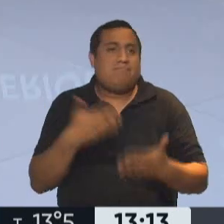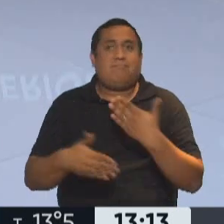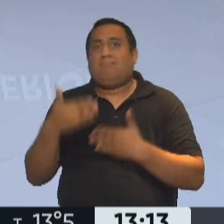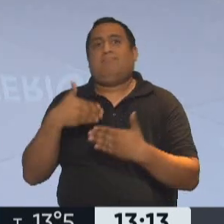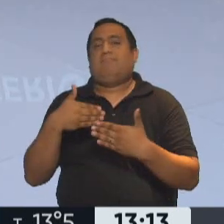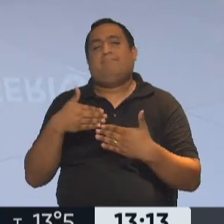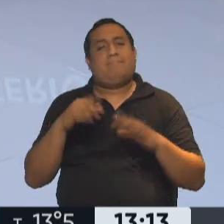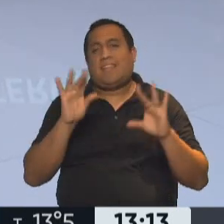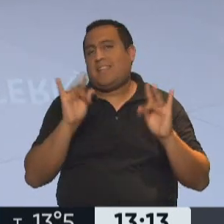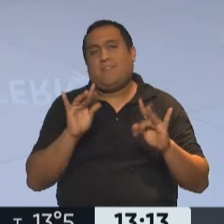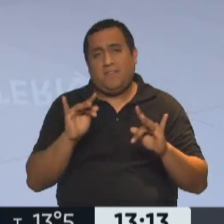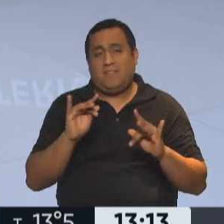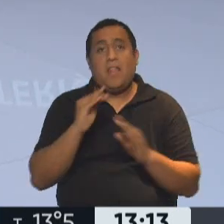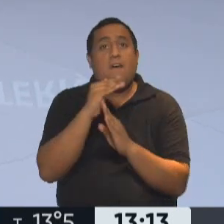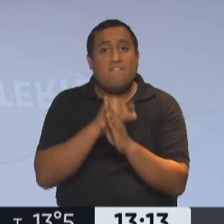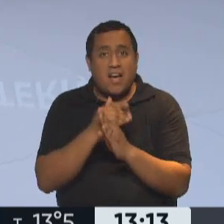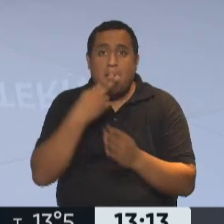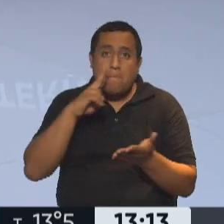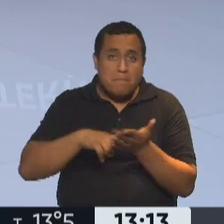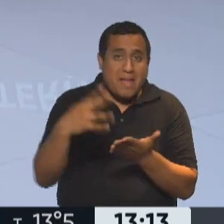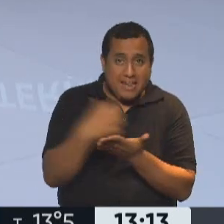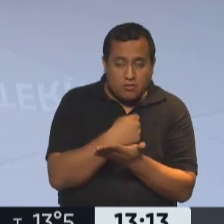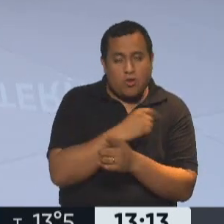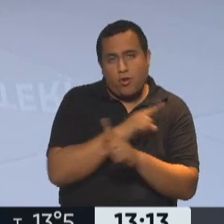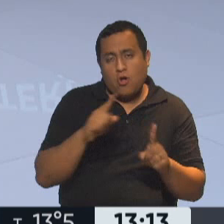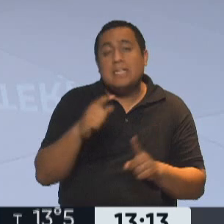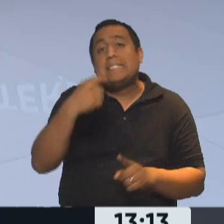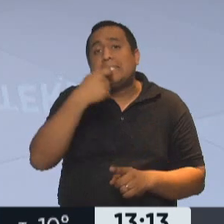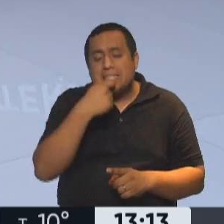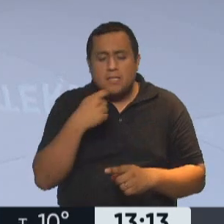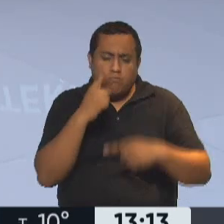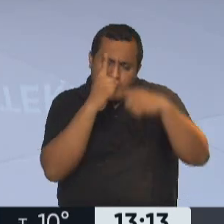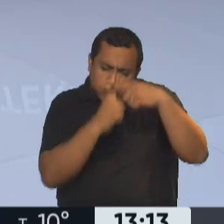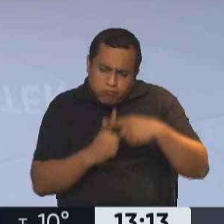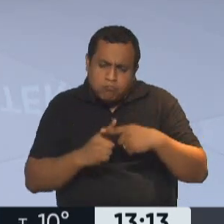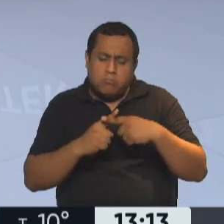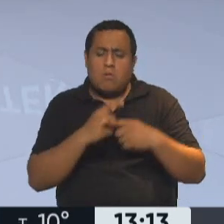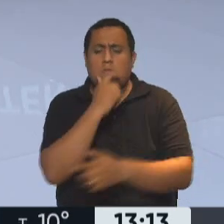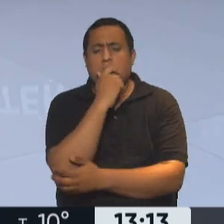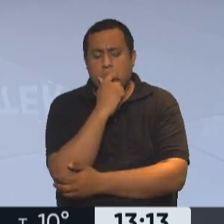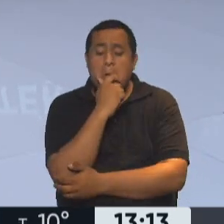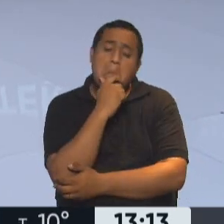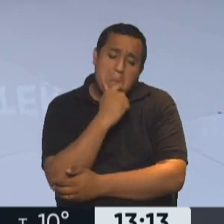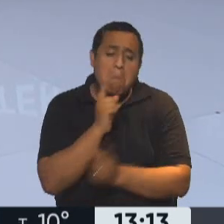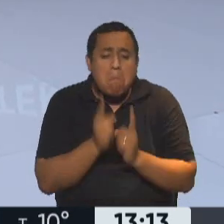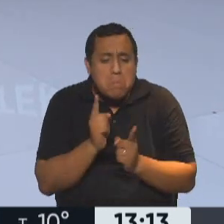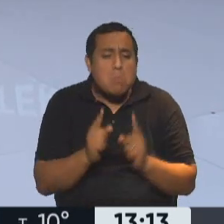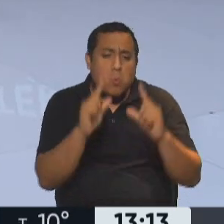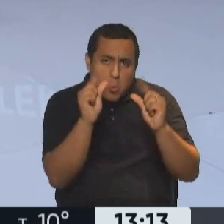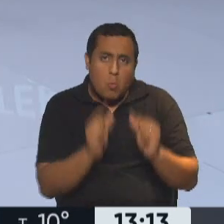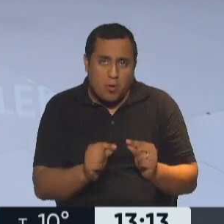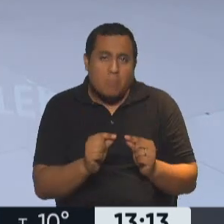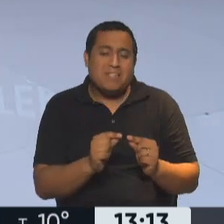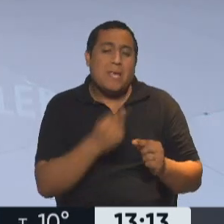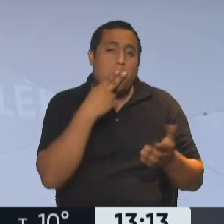Esto no es una baja de retenciones, aunque en los hechos, si uno hace las cuentas, termina siendo casi el mismo número, es decir, descontando